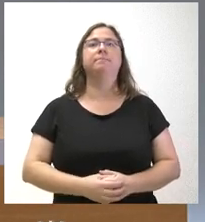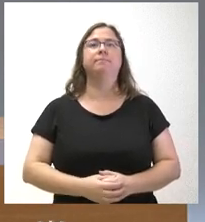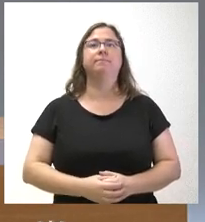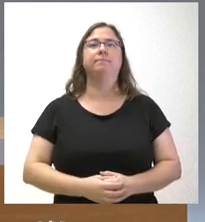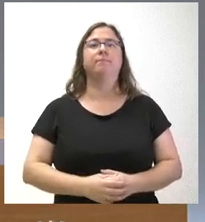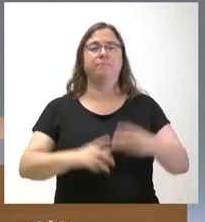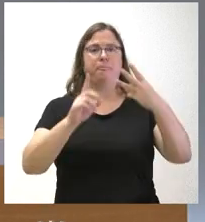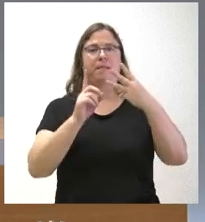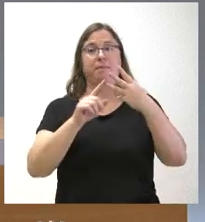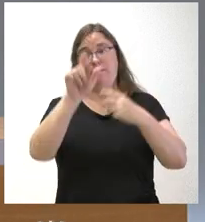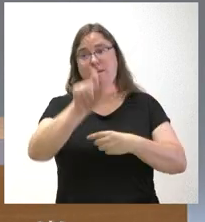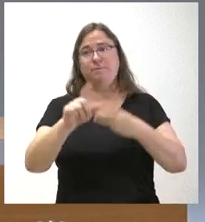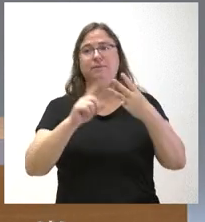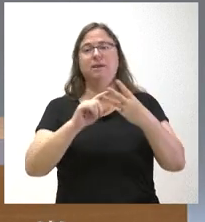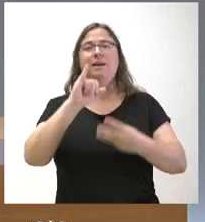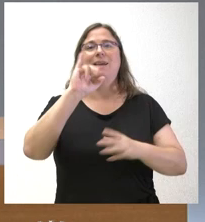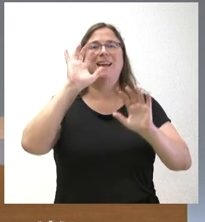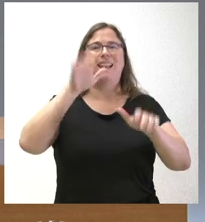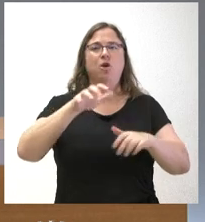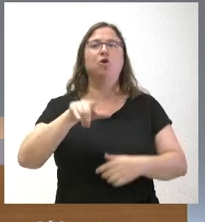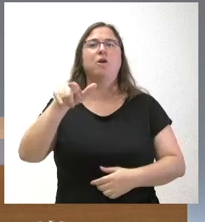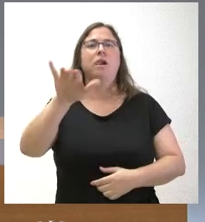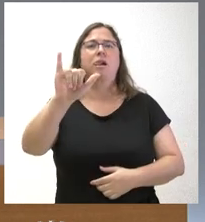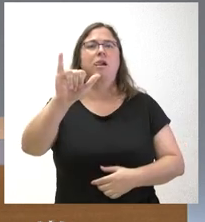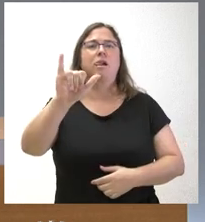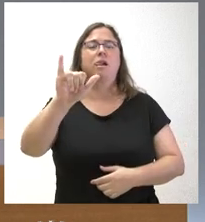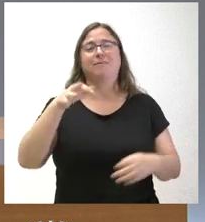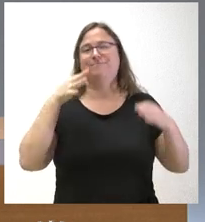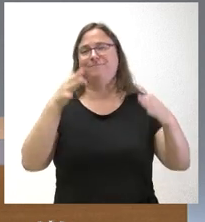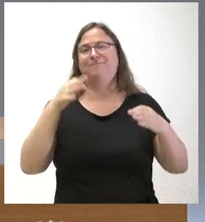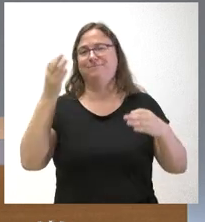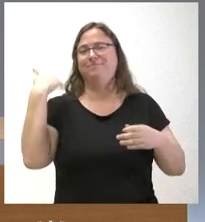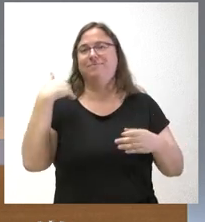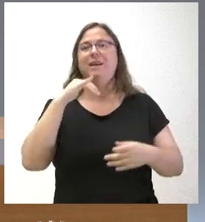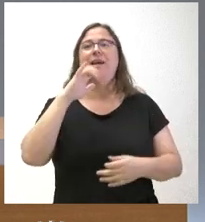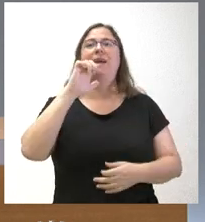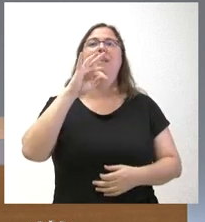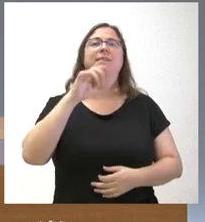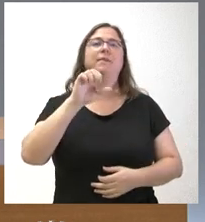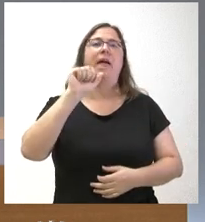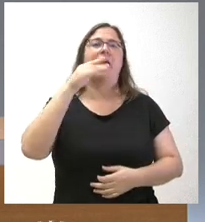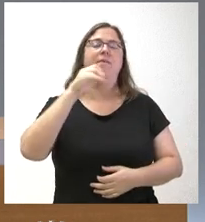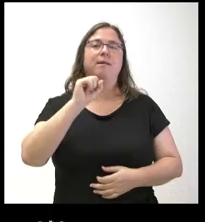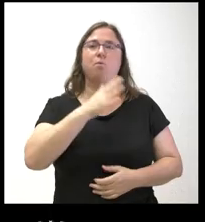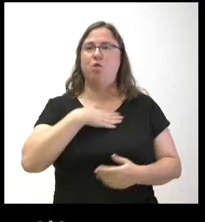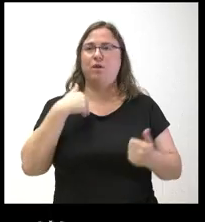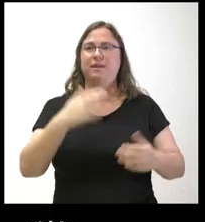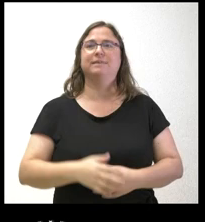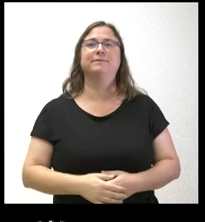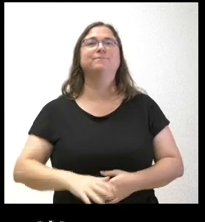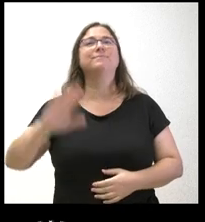tercera intervención de y león allí tenemos como en otras ocasiones Elizabeth Alba cuando quieras Elizabeth